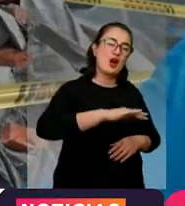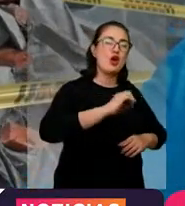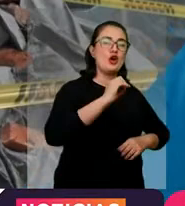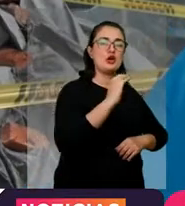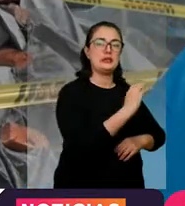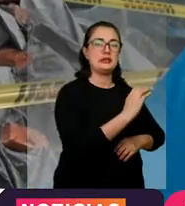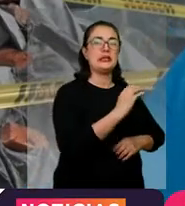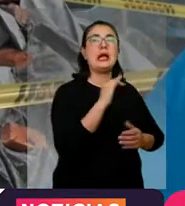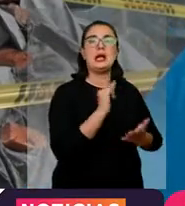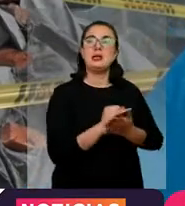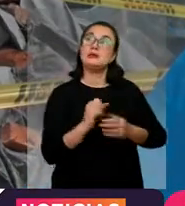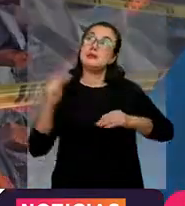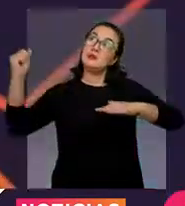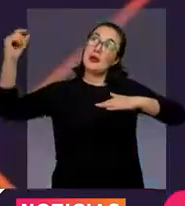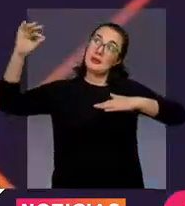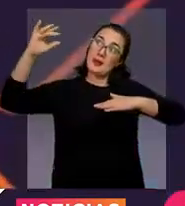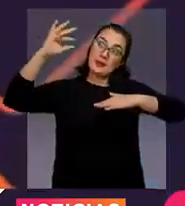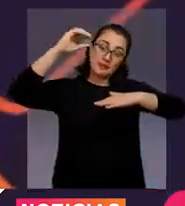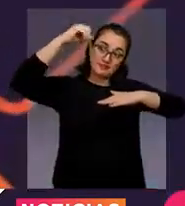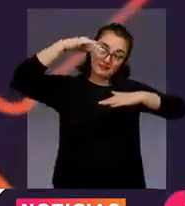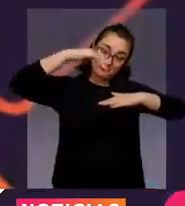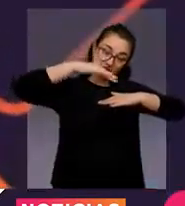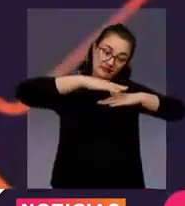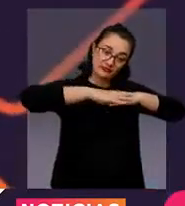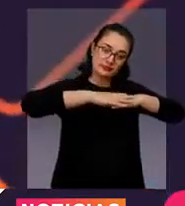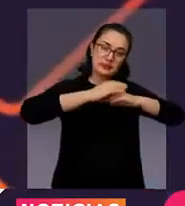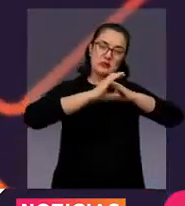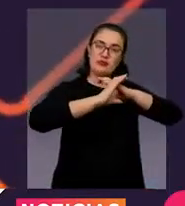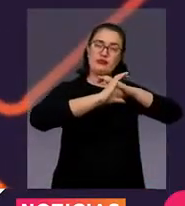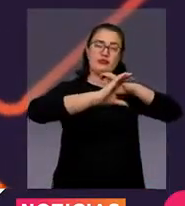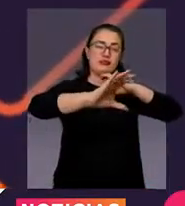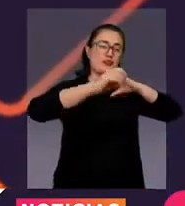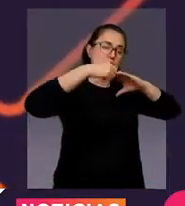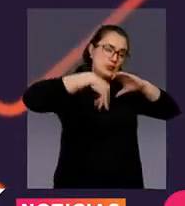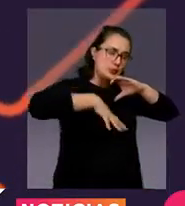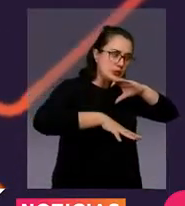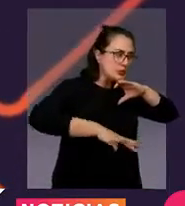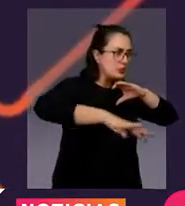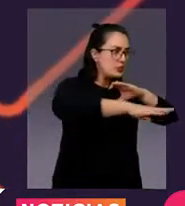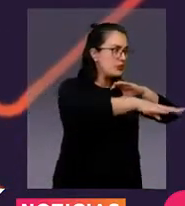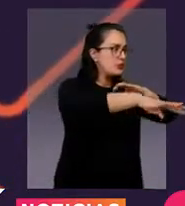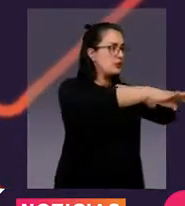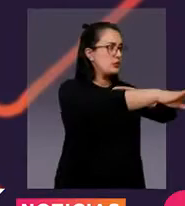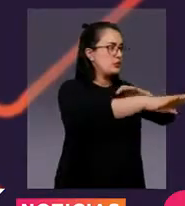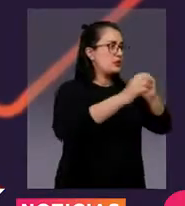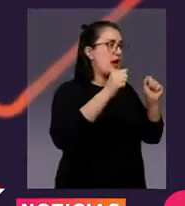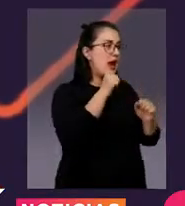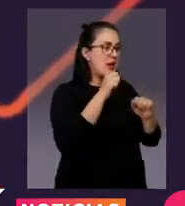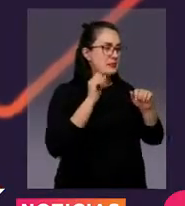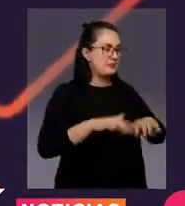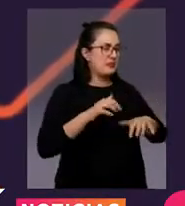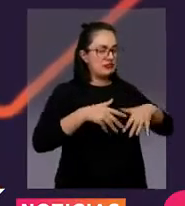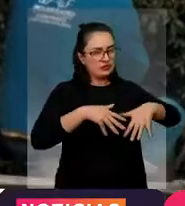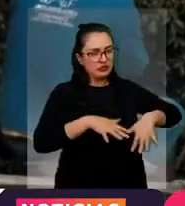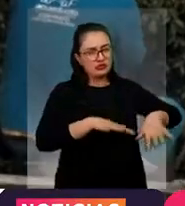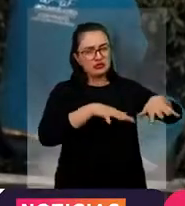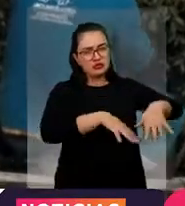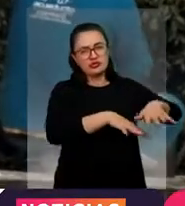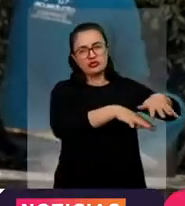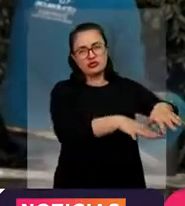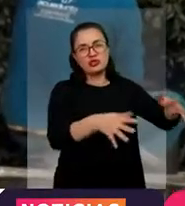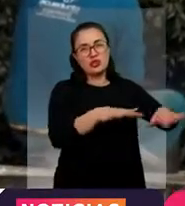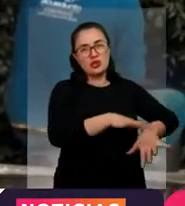cuatro grandes sumideros que va a captar todas las aguas lluvias y las bajas analizar a nuestros lectores